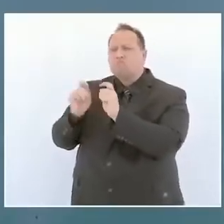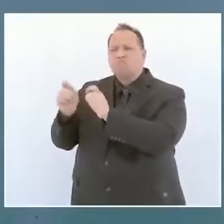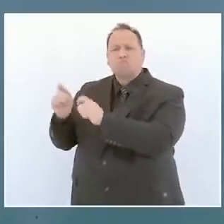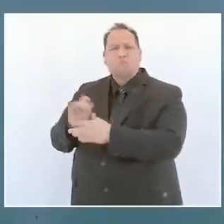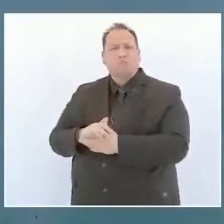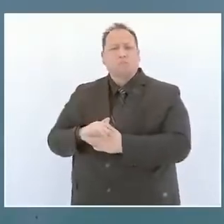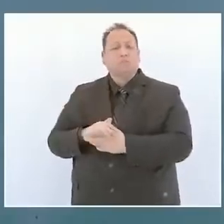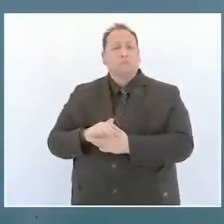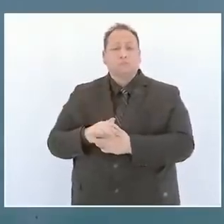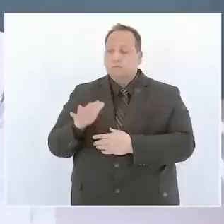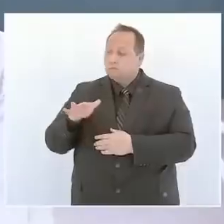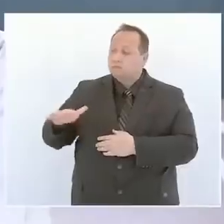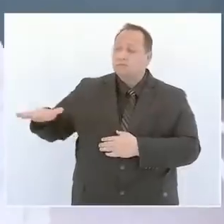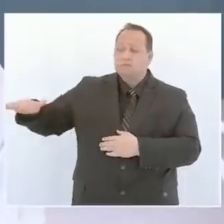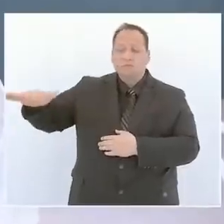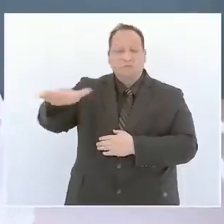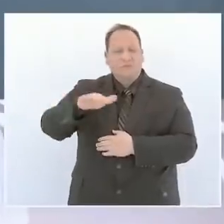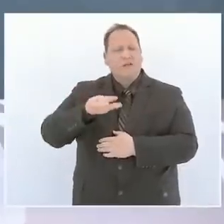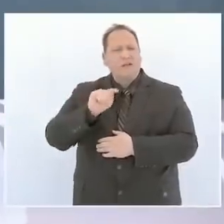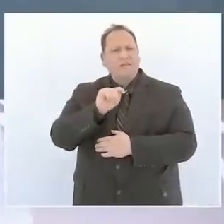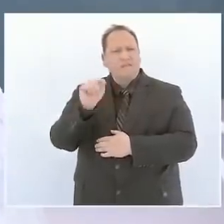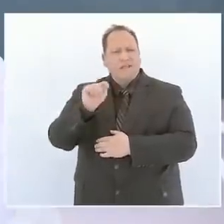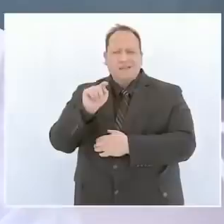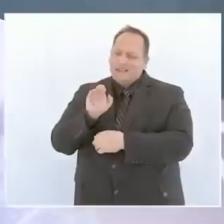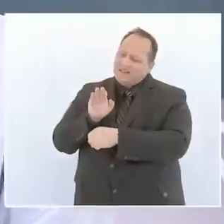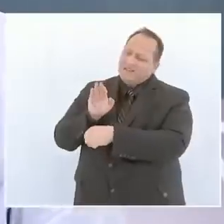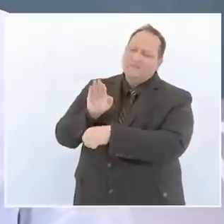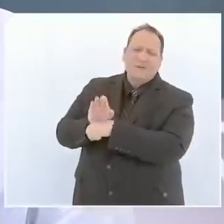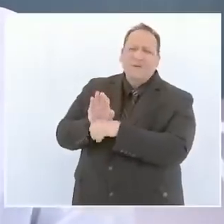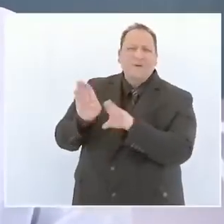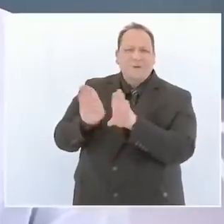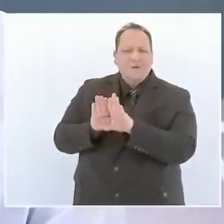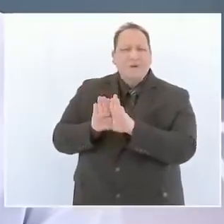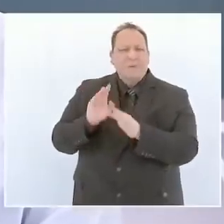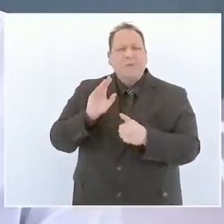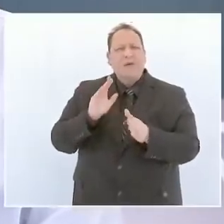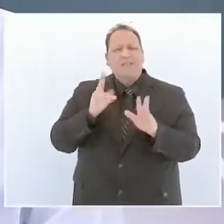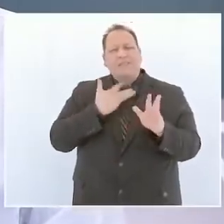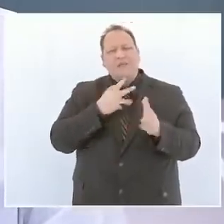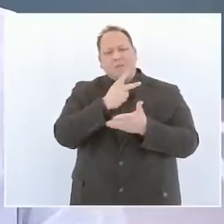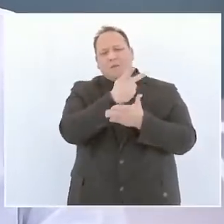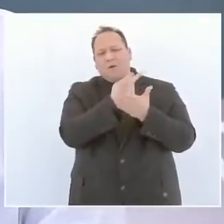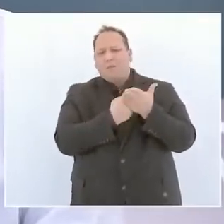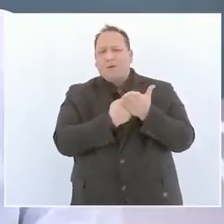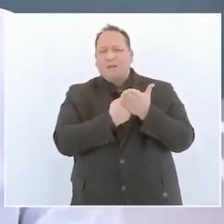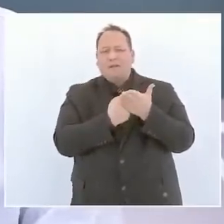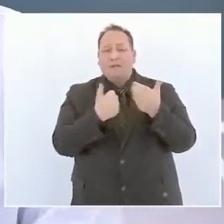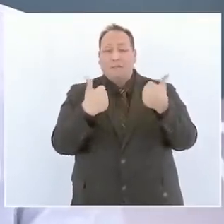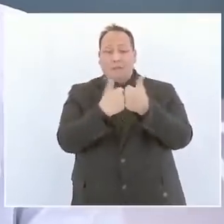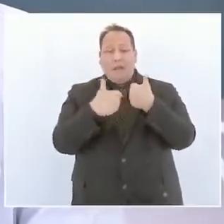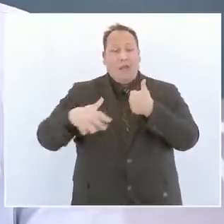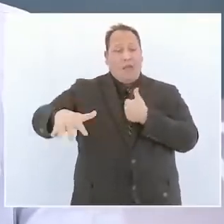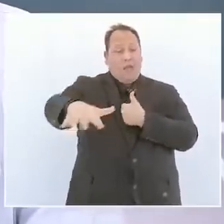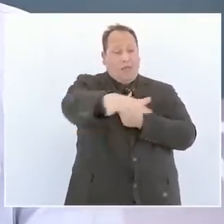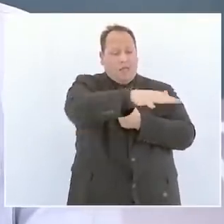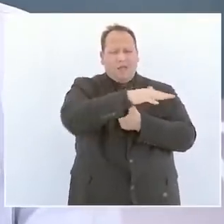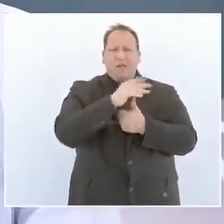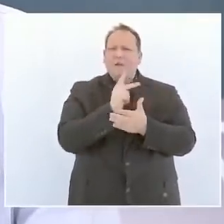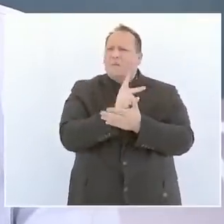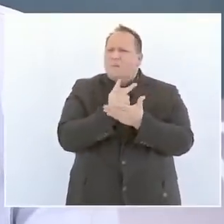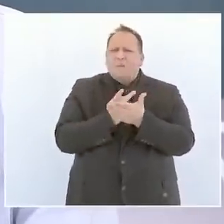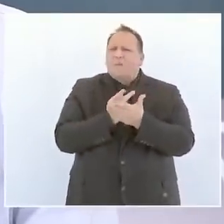y Tecate se beneficia también con el programa de la frontera,